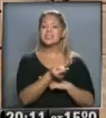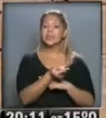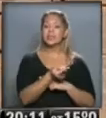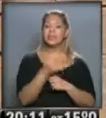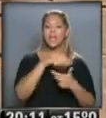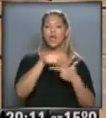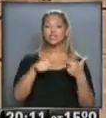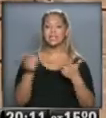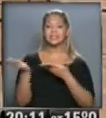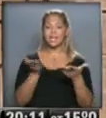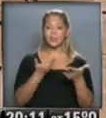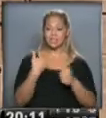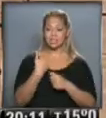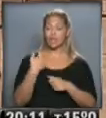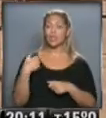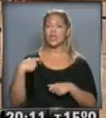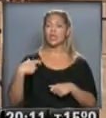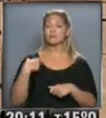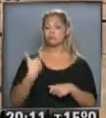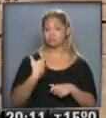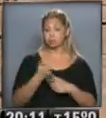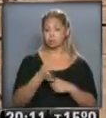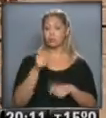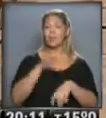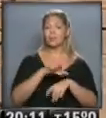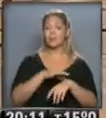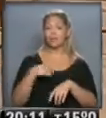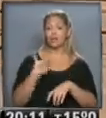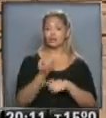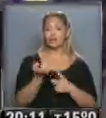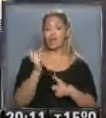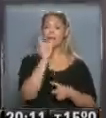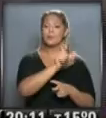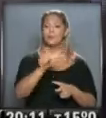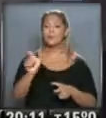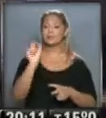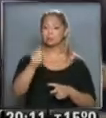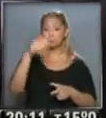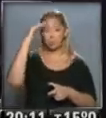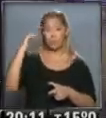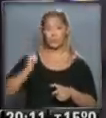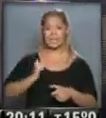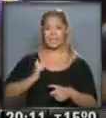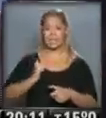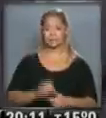los tres servicios de cobertura médico, asistencial y social a personal militar.